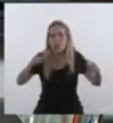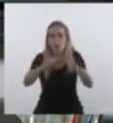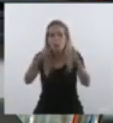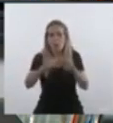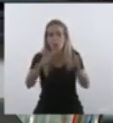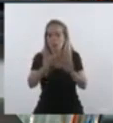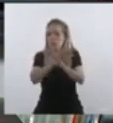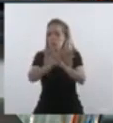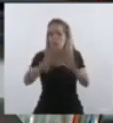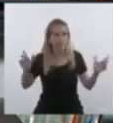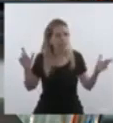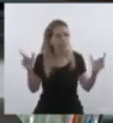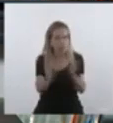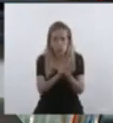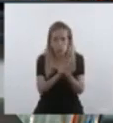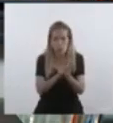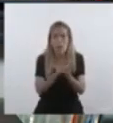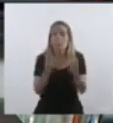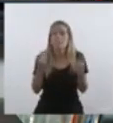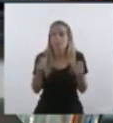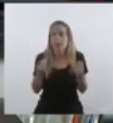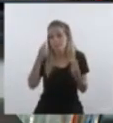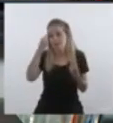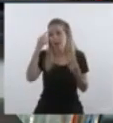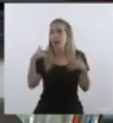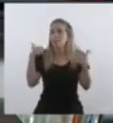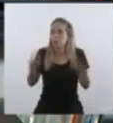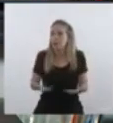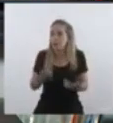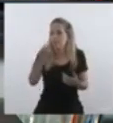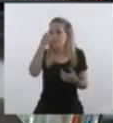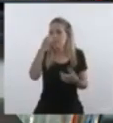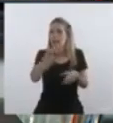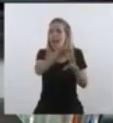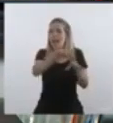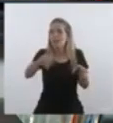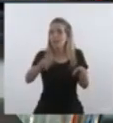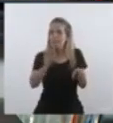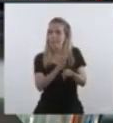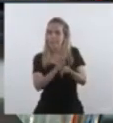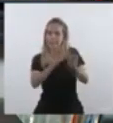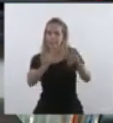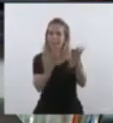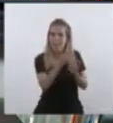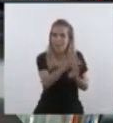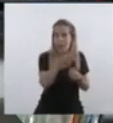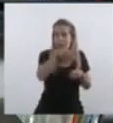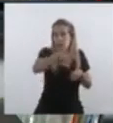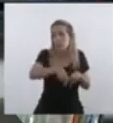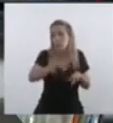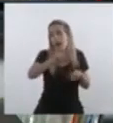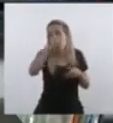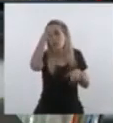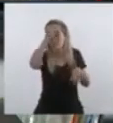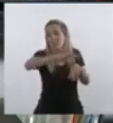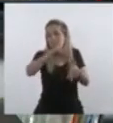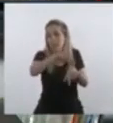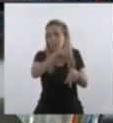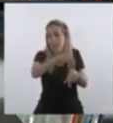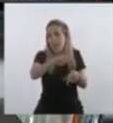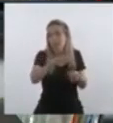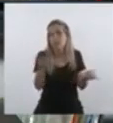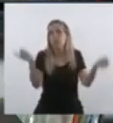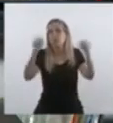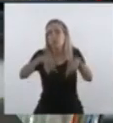tiempo para que las camas de terapia intensiva que hoy están siendo utilizadas por otras patologías vuelvan a